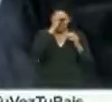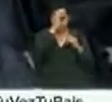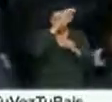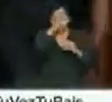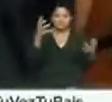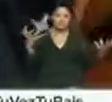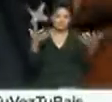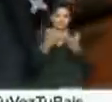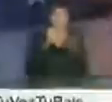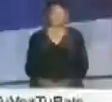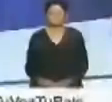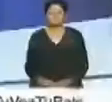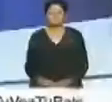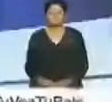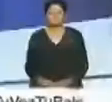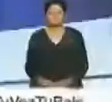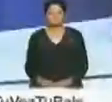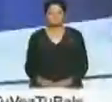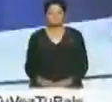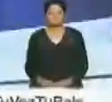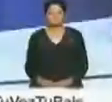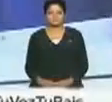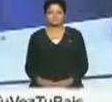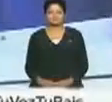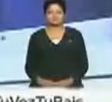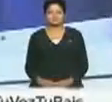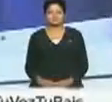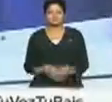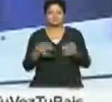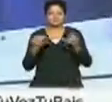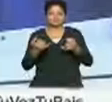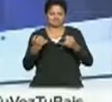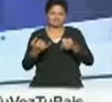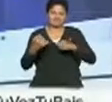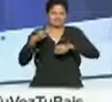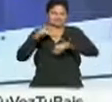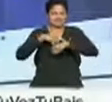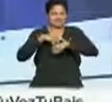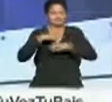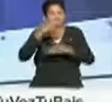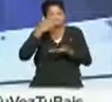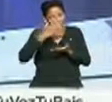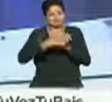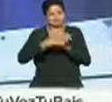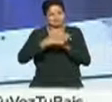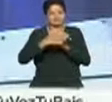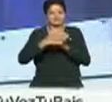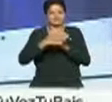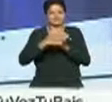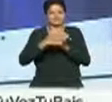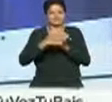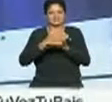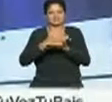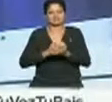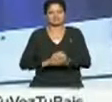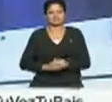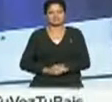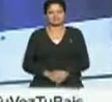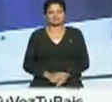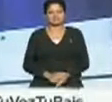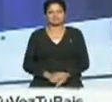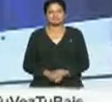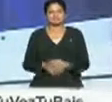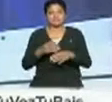Pavón, Noticiero Ciudadano. Y es tiempo de un segundo y último paréntesis en este su Noticiero Ciudadano, emisión